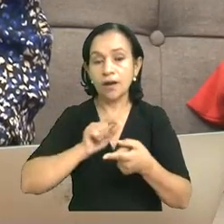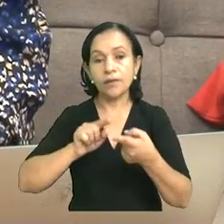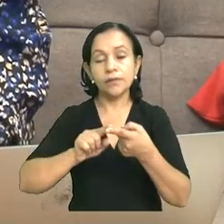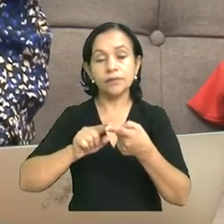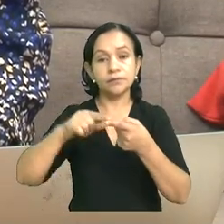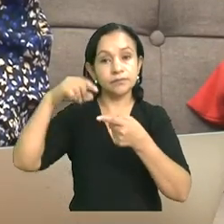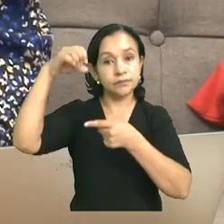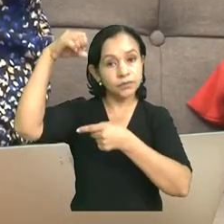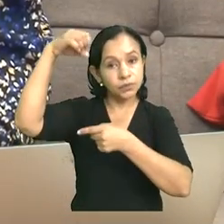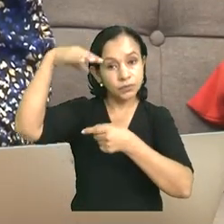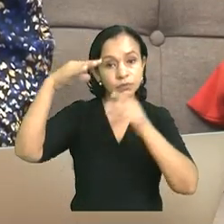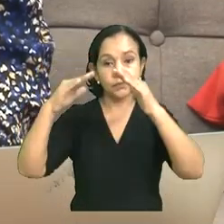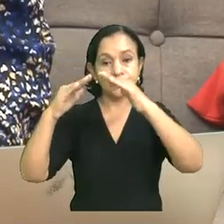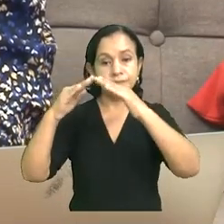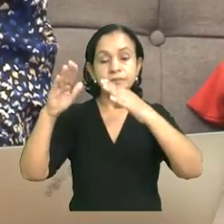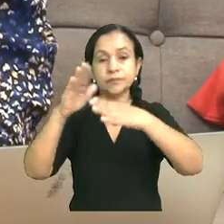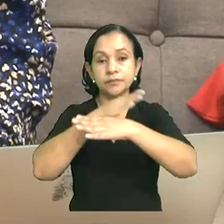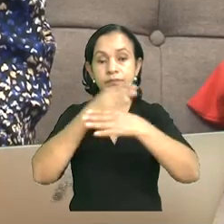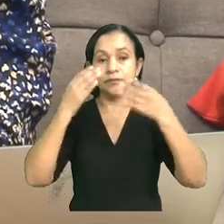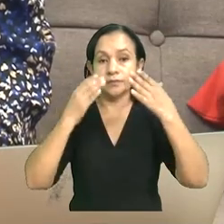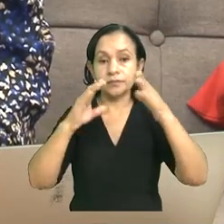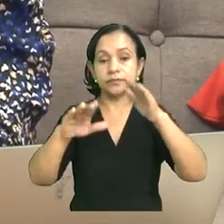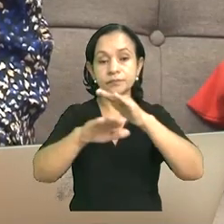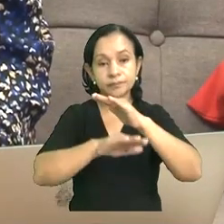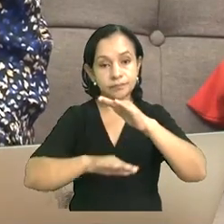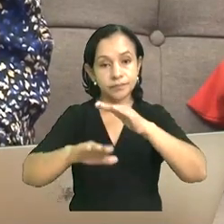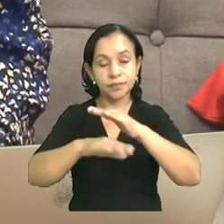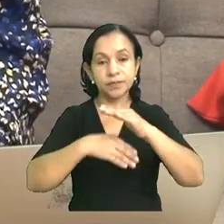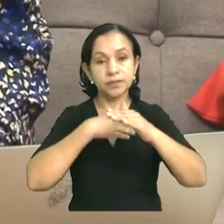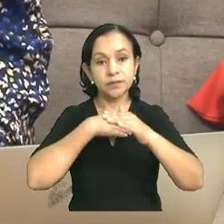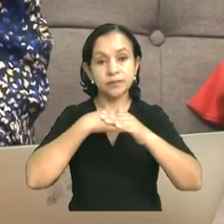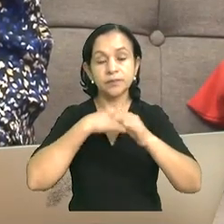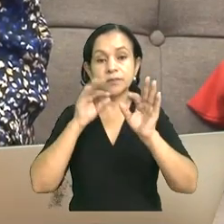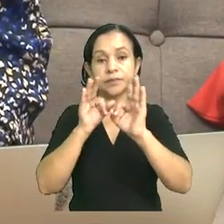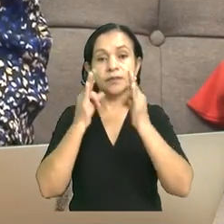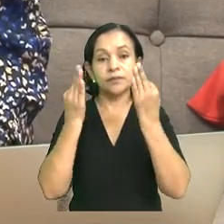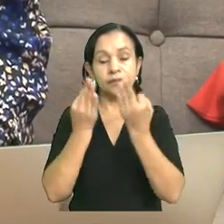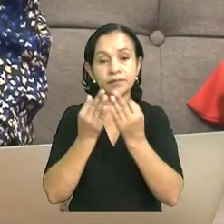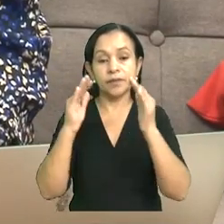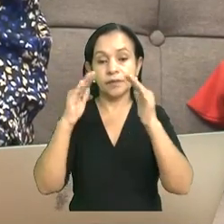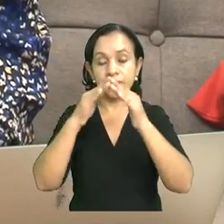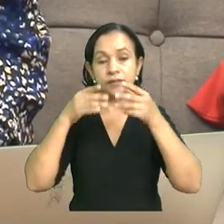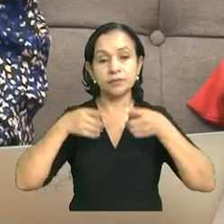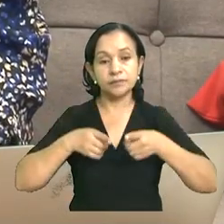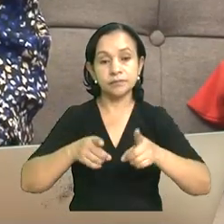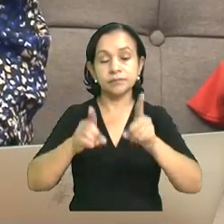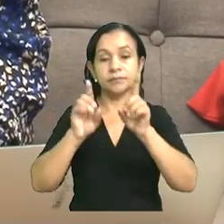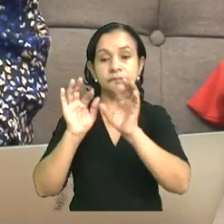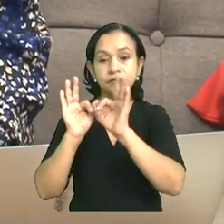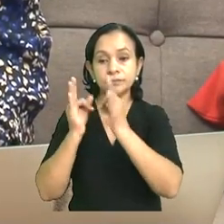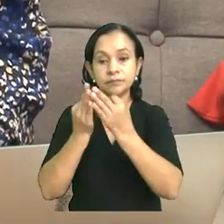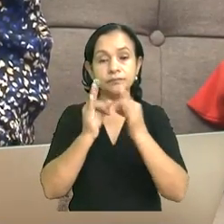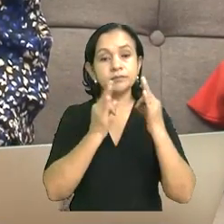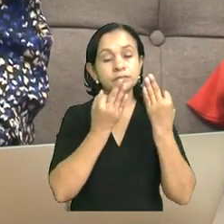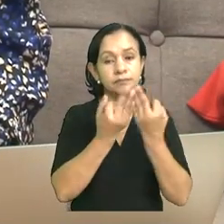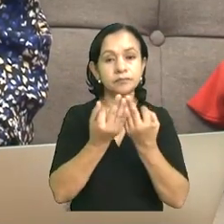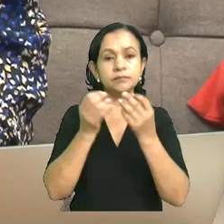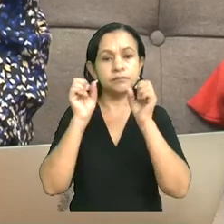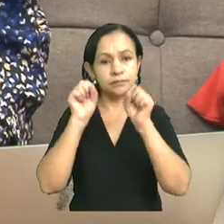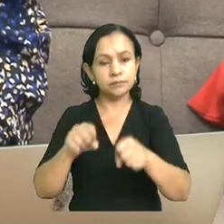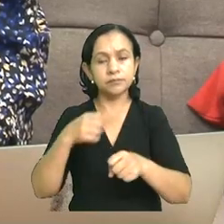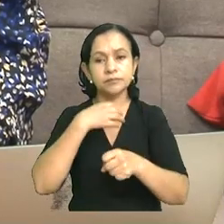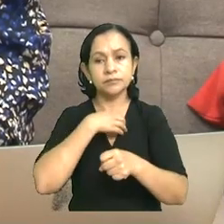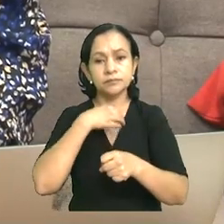electricidad, todas las condiciones básicas para que debe de tener la vivienda digna y que las familias pues tengan